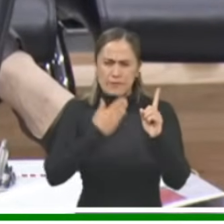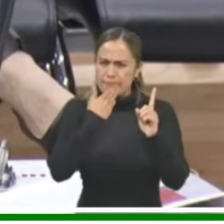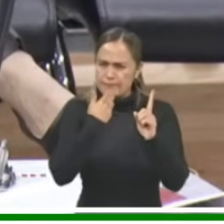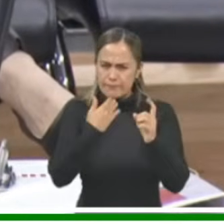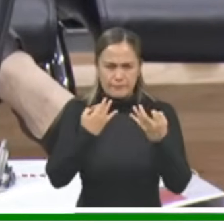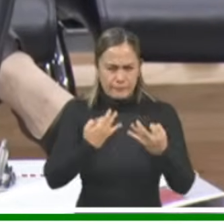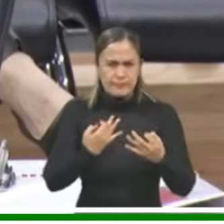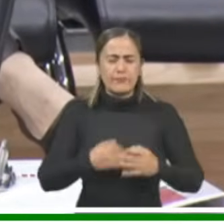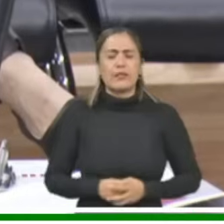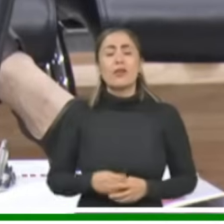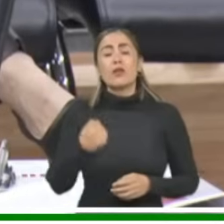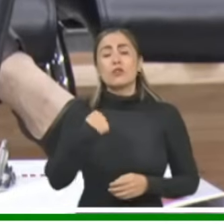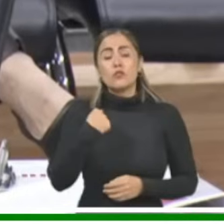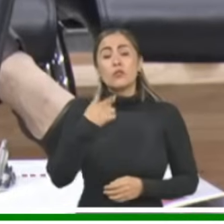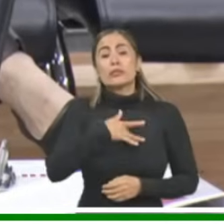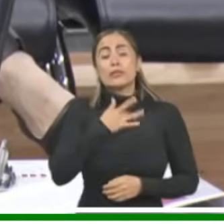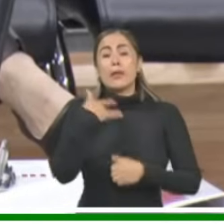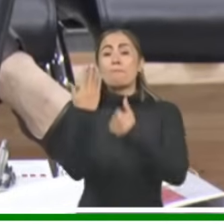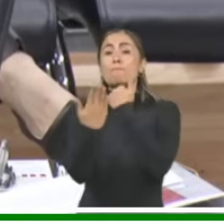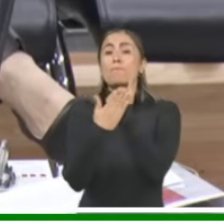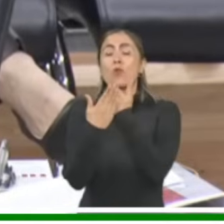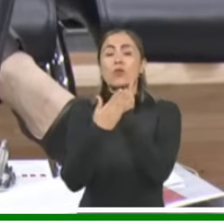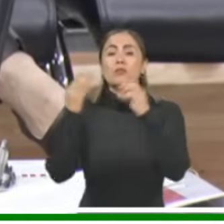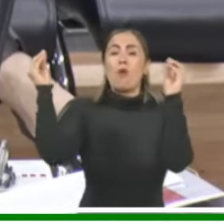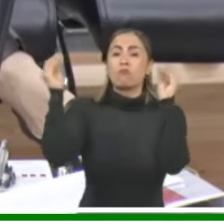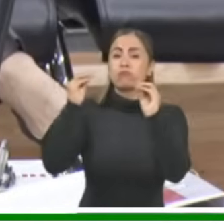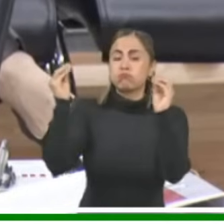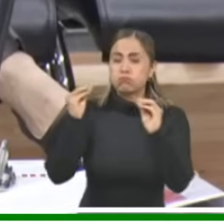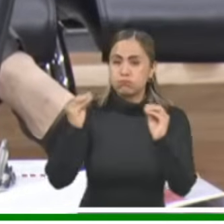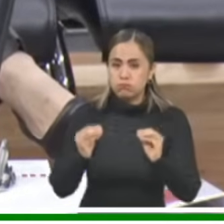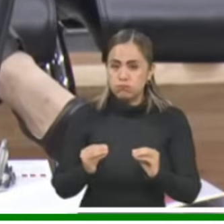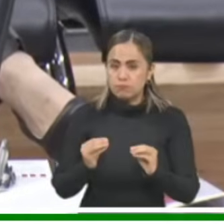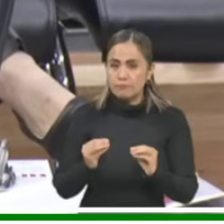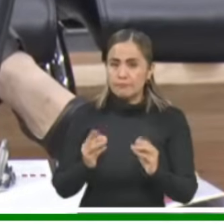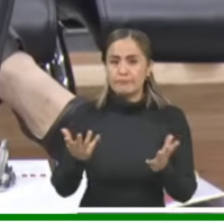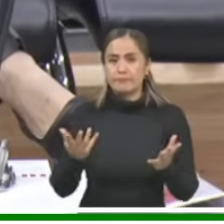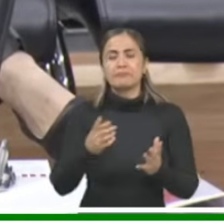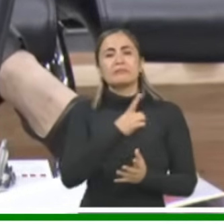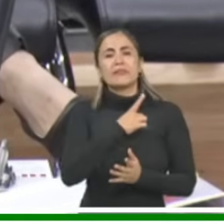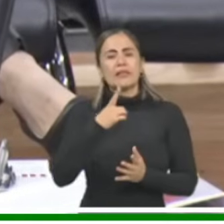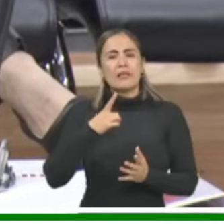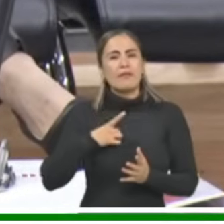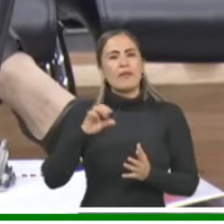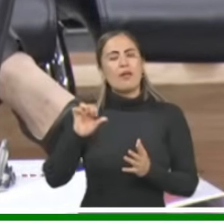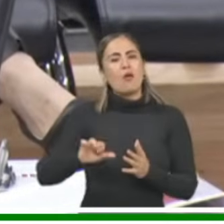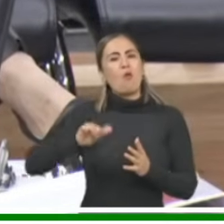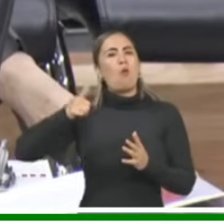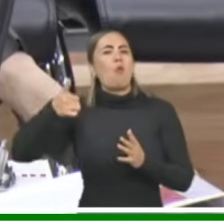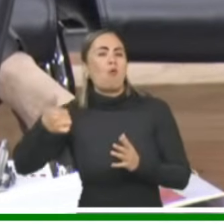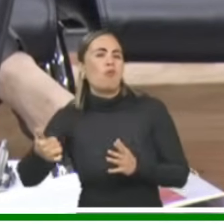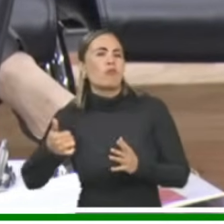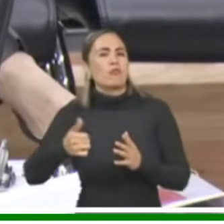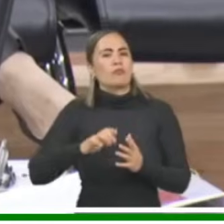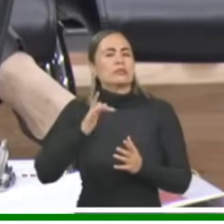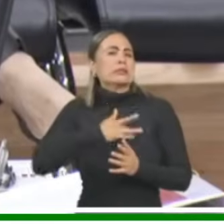que para los siguientes debates debería también considerarse otro criterio, y que es